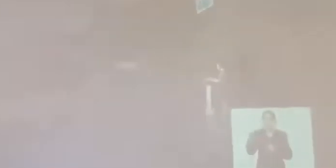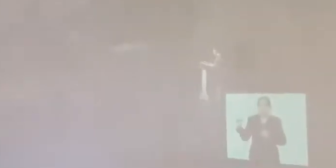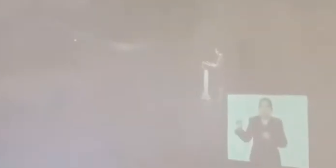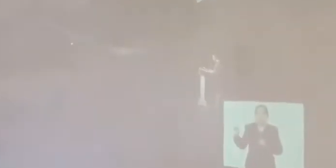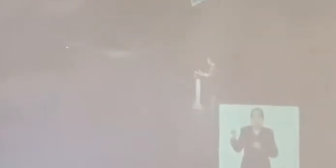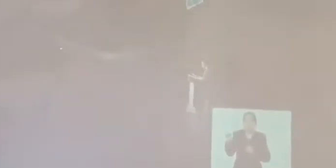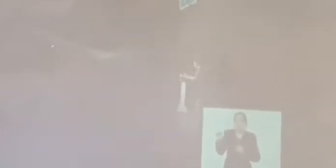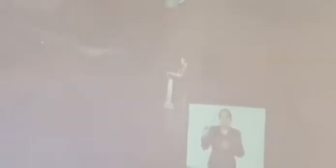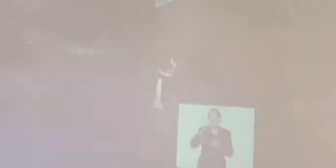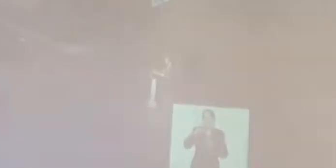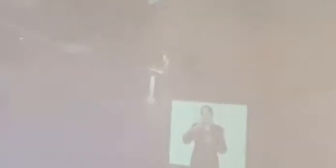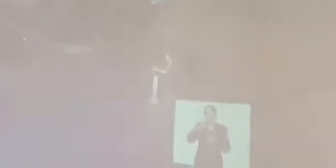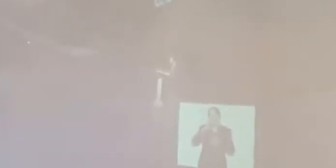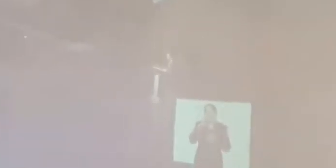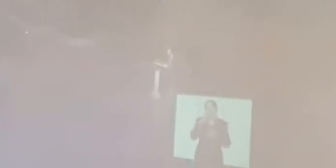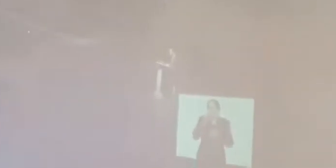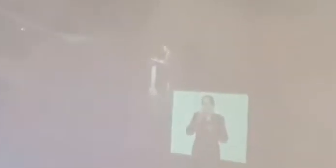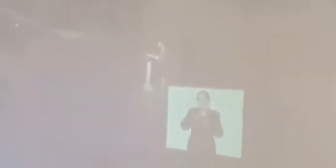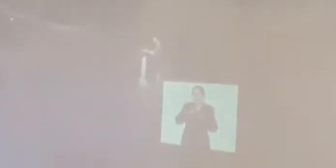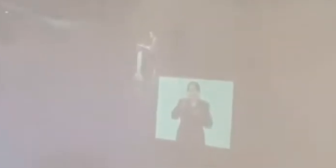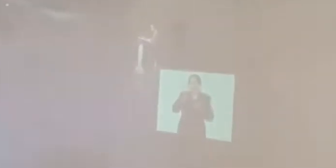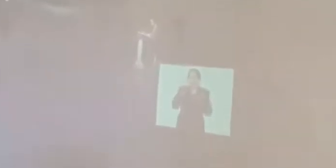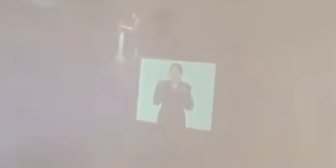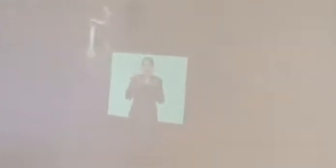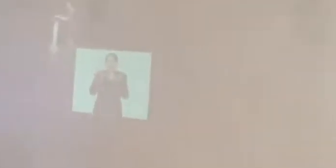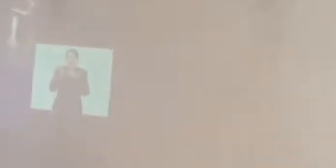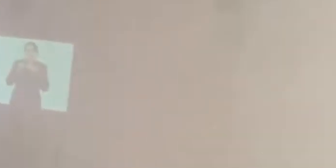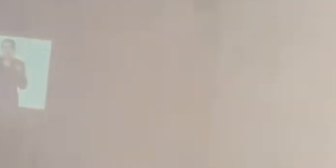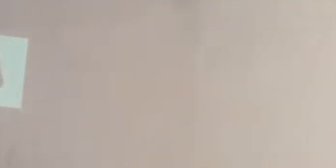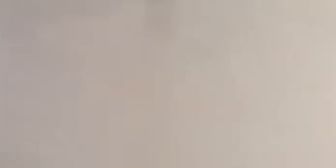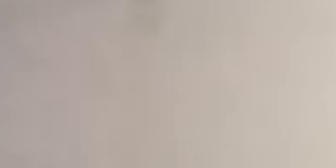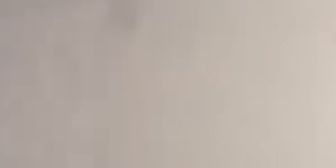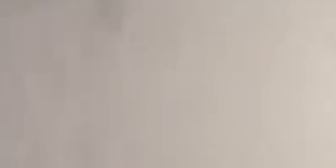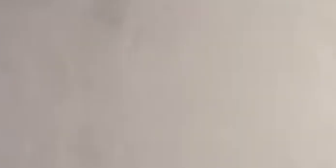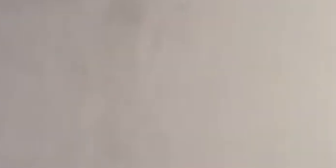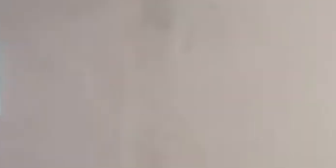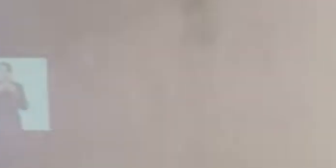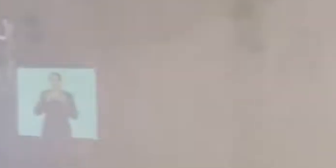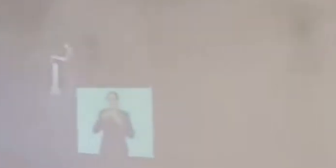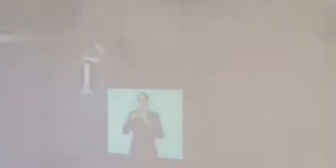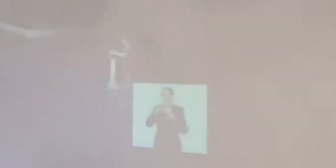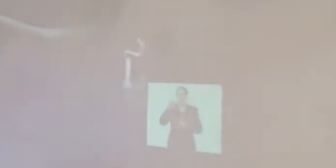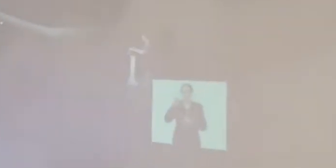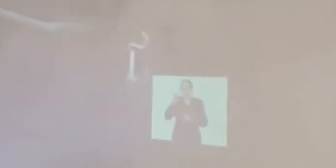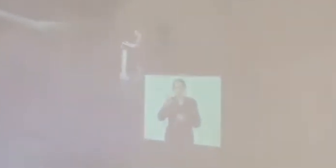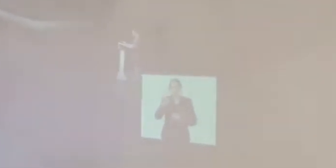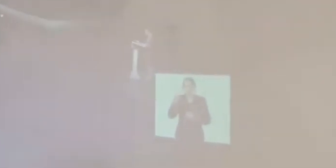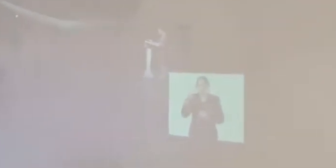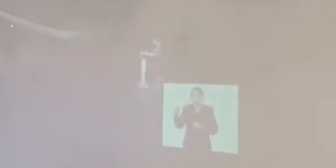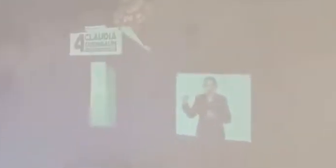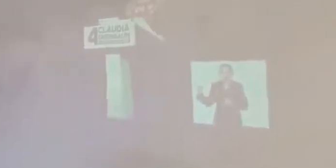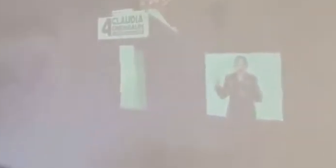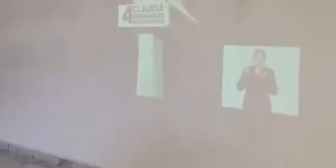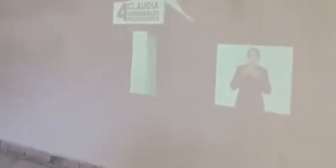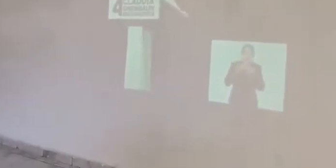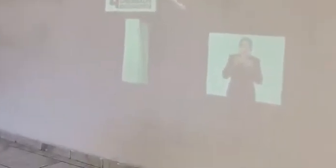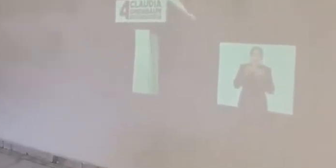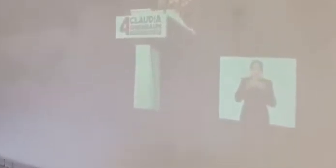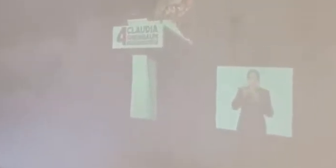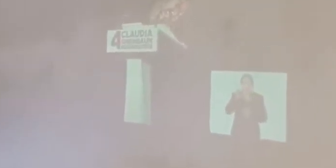Zoé Robledo, muchas gracias, y al personal del Instituto Mexicano del Seguro Social, al director de Vista y su